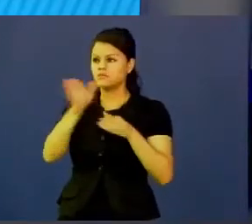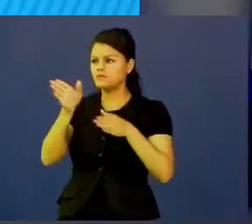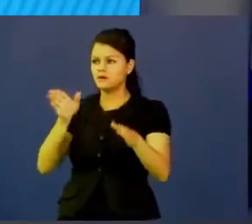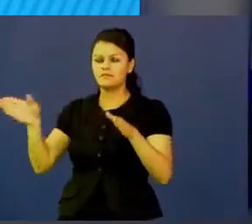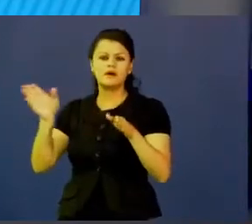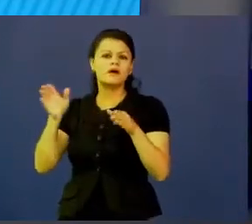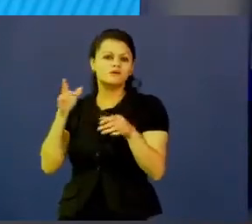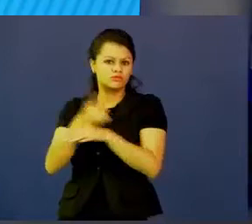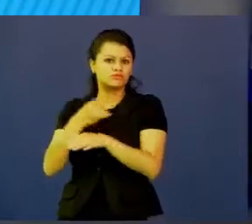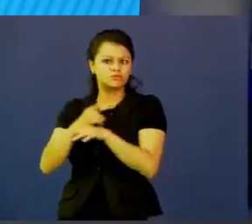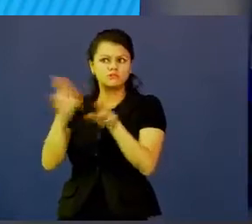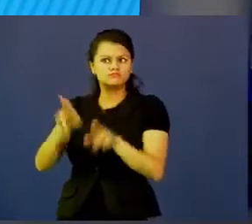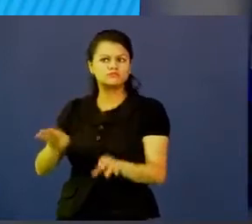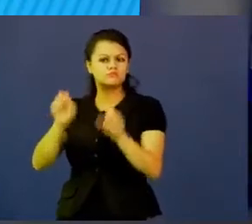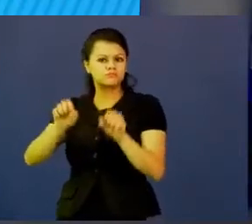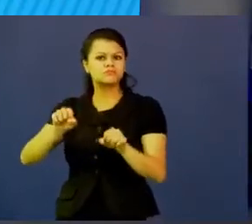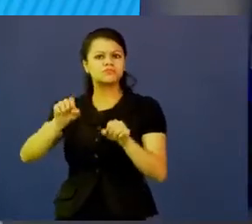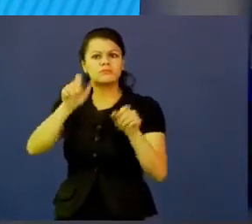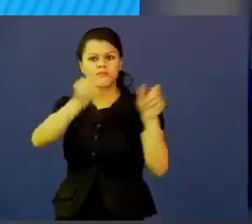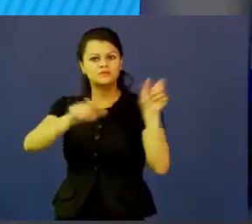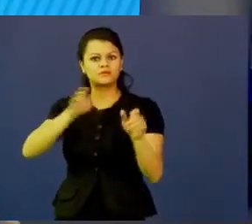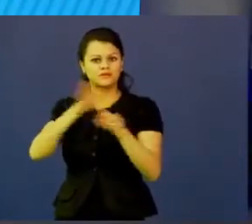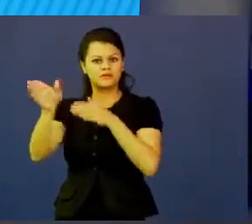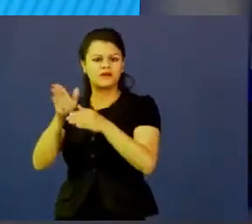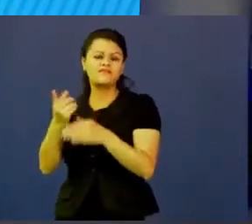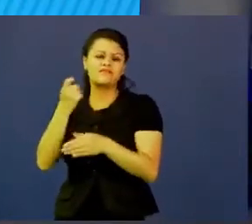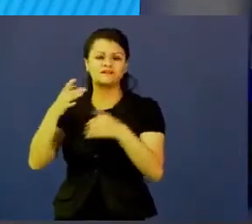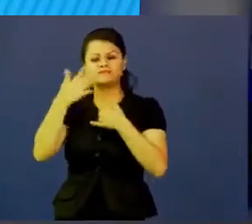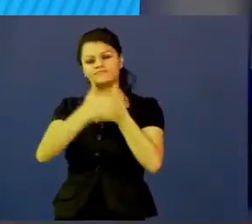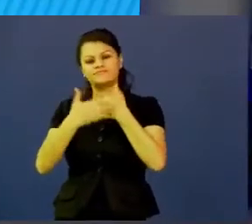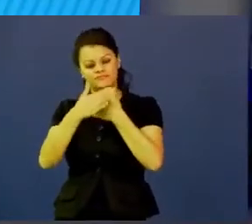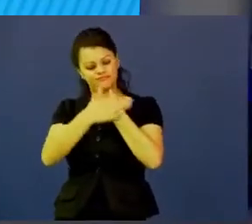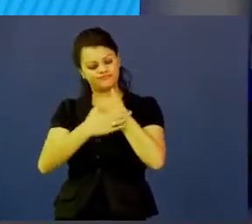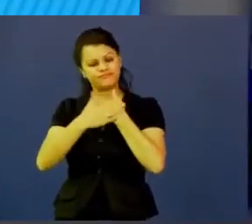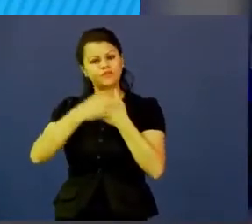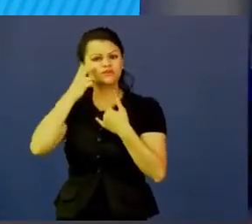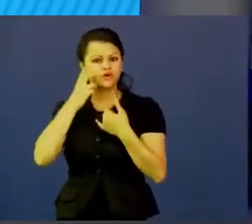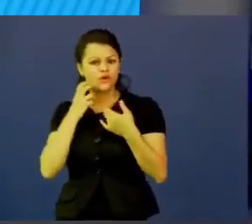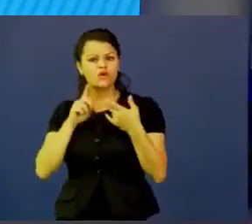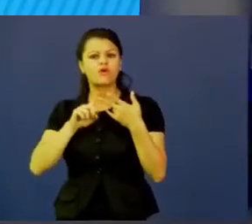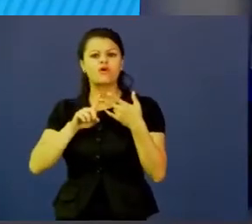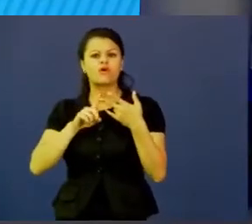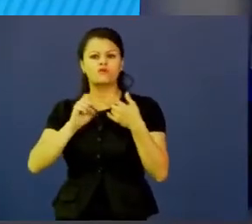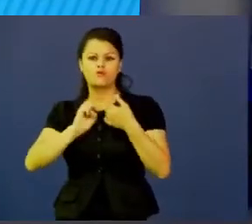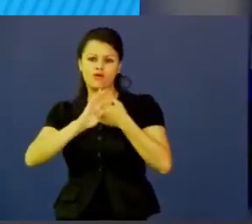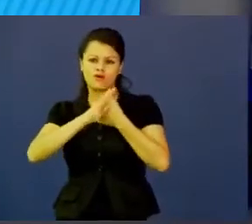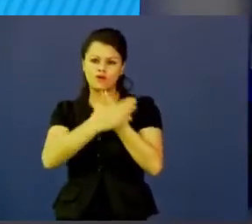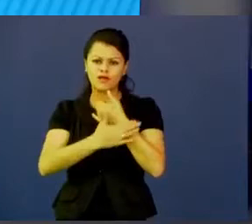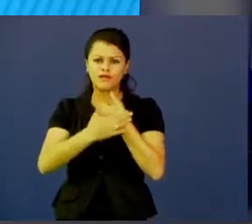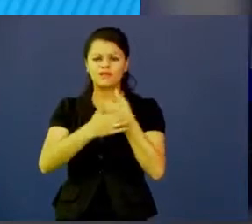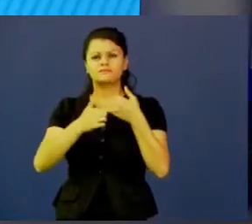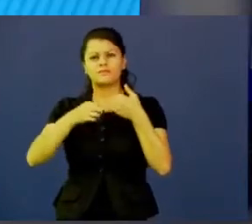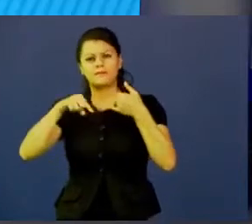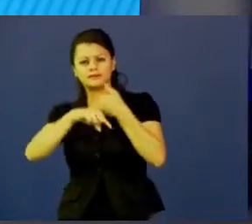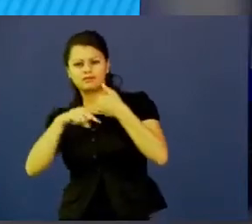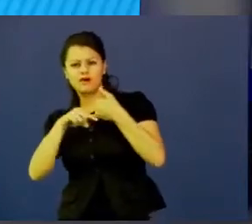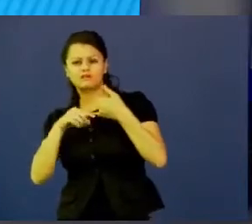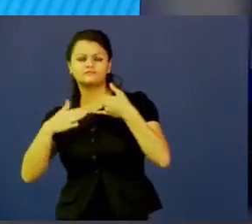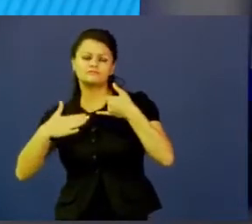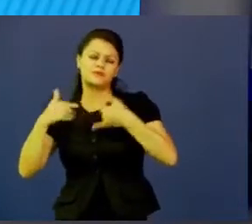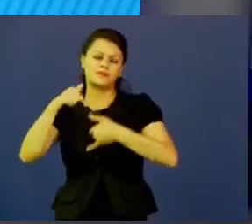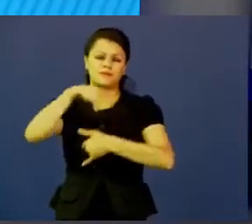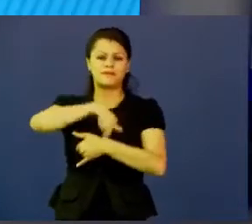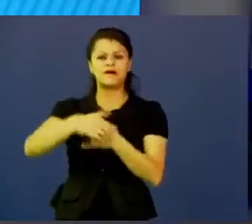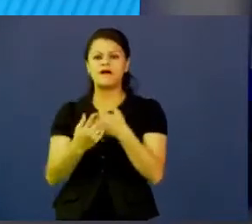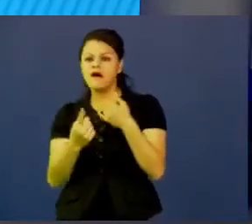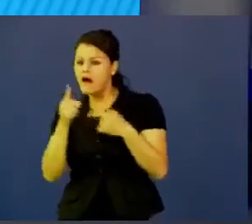Colombia por conectar, la Orinoquía, la Amazonía, el Chocó. Para eso estamos trabajando en la tercera fase de un proyecto muy grande y el año entrante seguramente